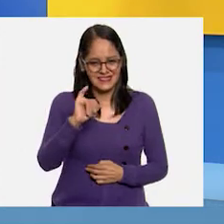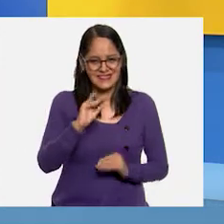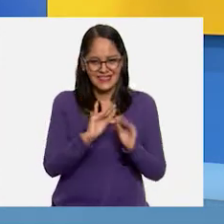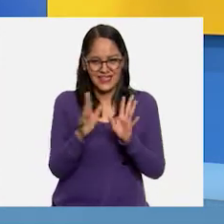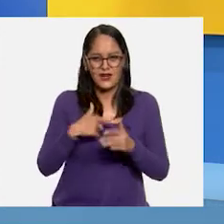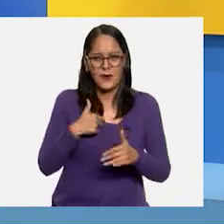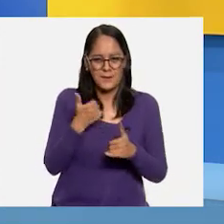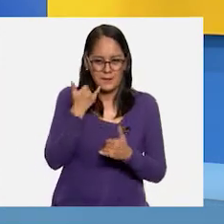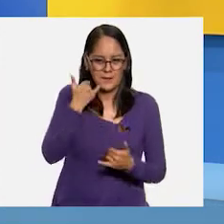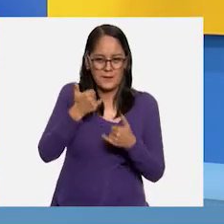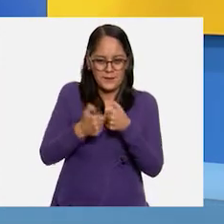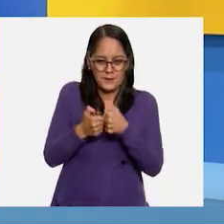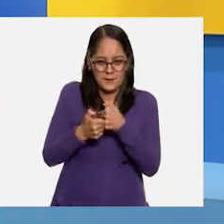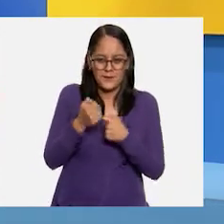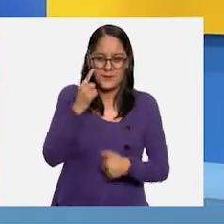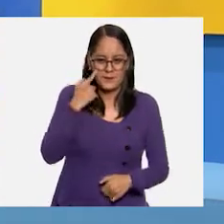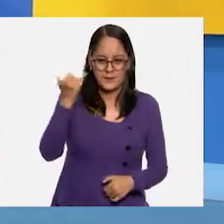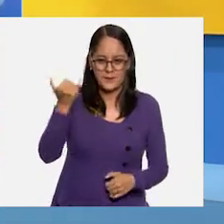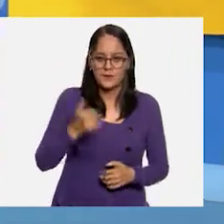sí, vamos a marcarles.